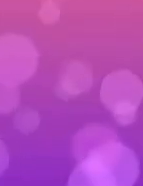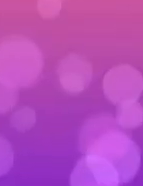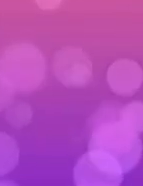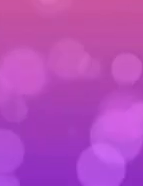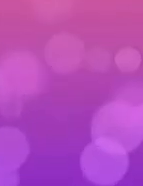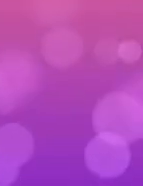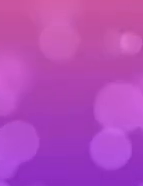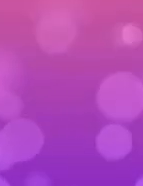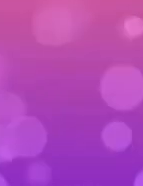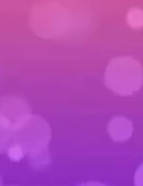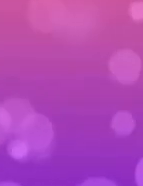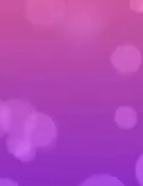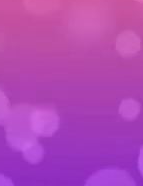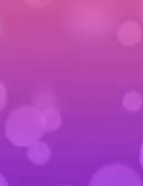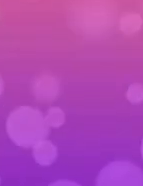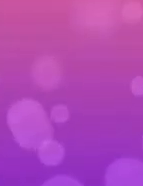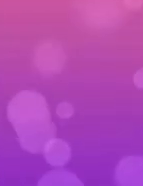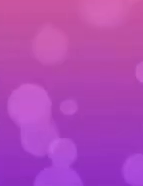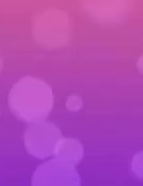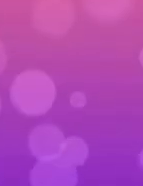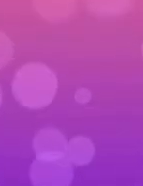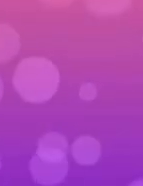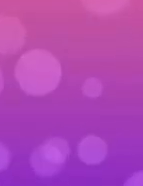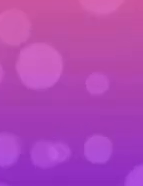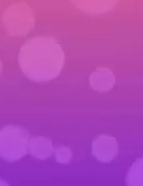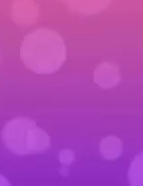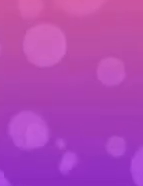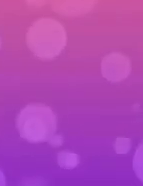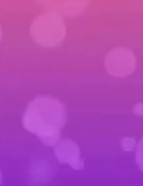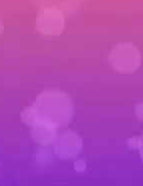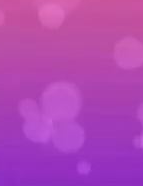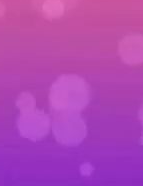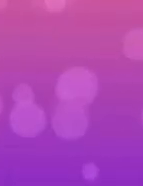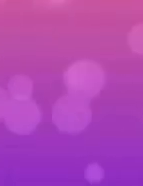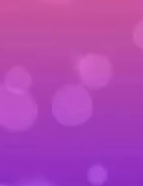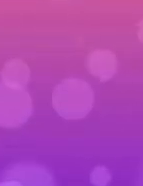bonito! Yo me gané la loto. Nos vemos en el próximo sorteo.